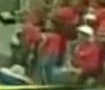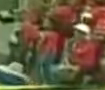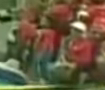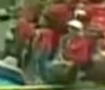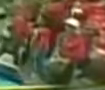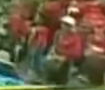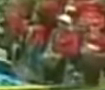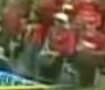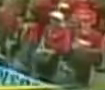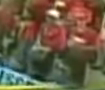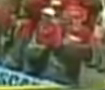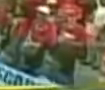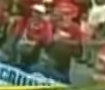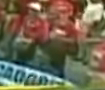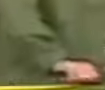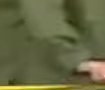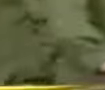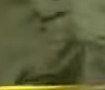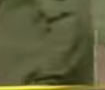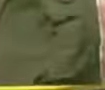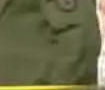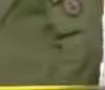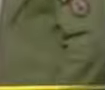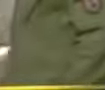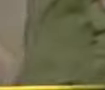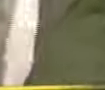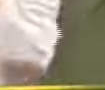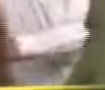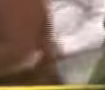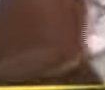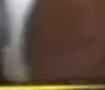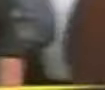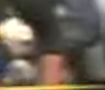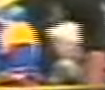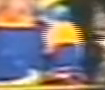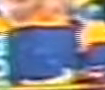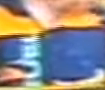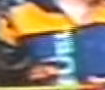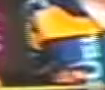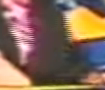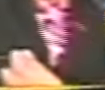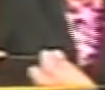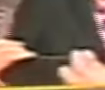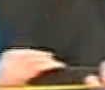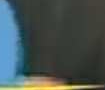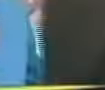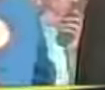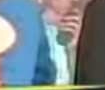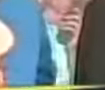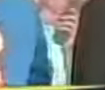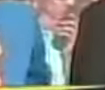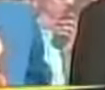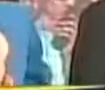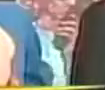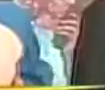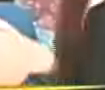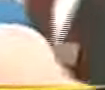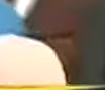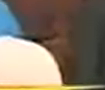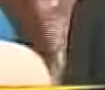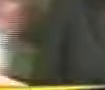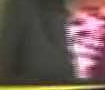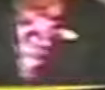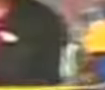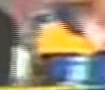de 2024-2030. Una discusión de las 7 transformaciones desde las bases. El pueblo se ha reunido y